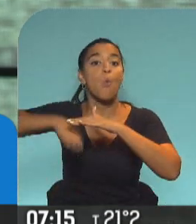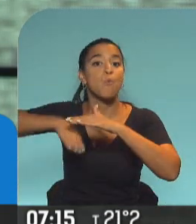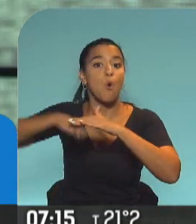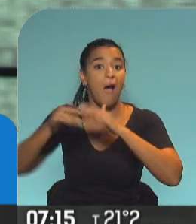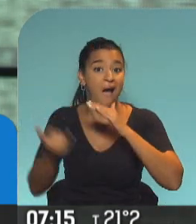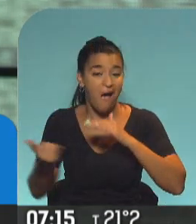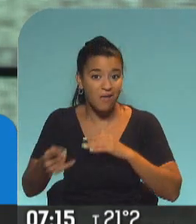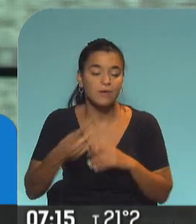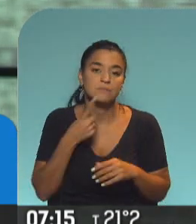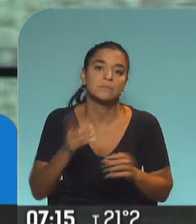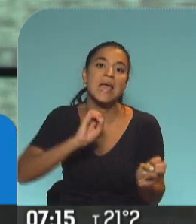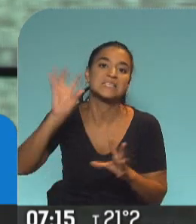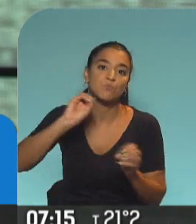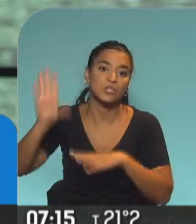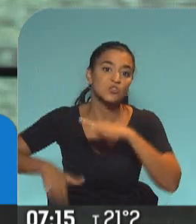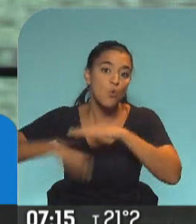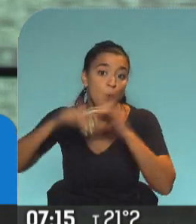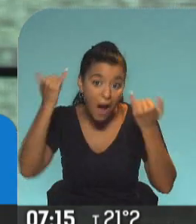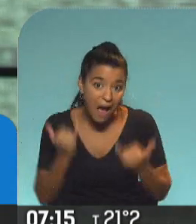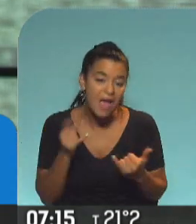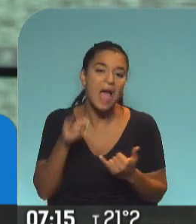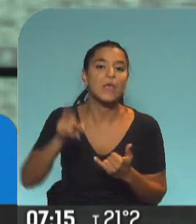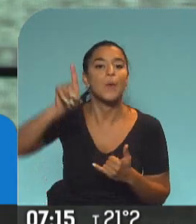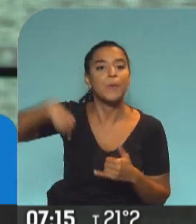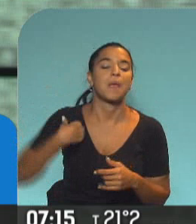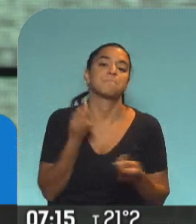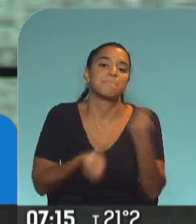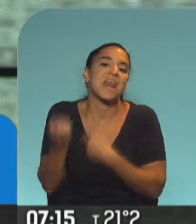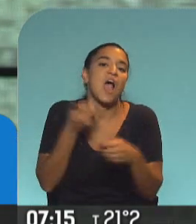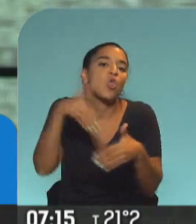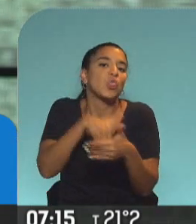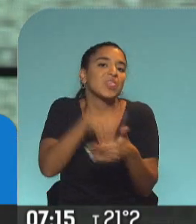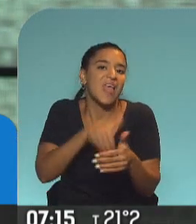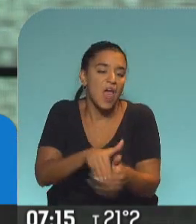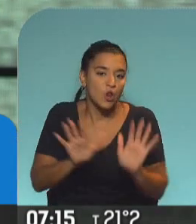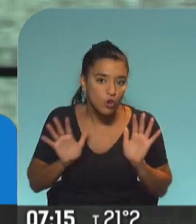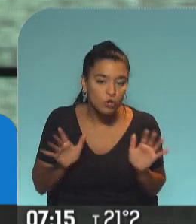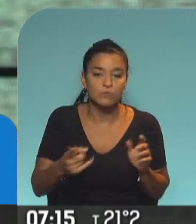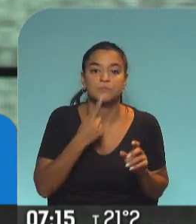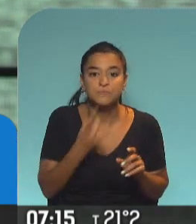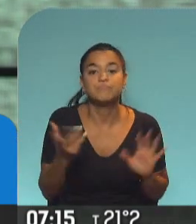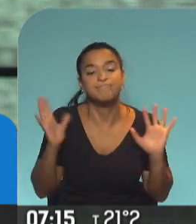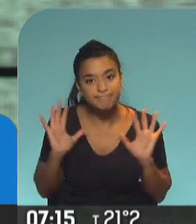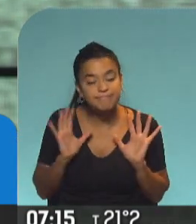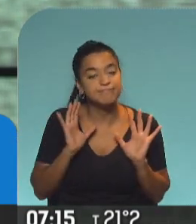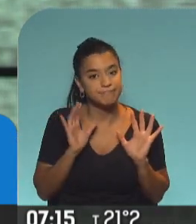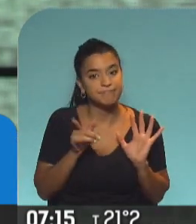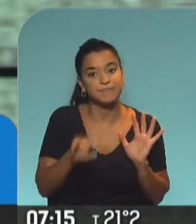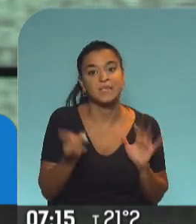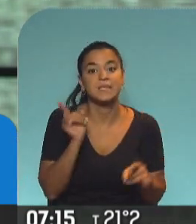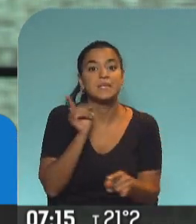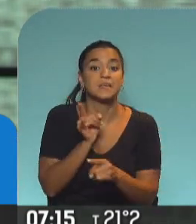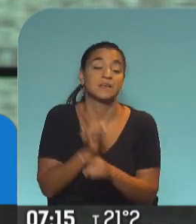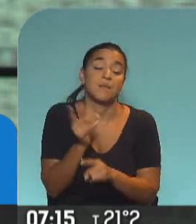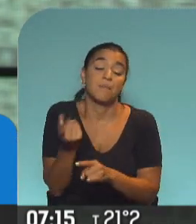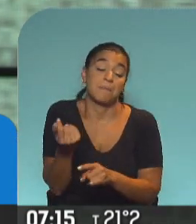ponerle cupos a las exportaciones para que haya más en el mercado interno y que si no, ante la escasez, obviamente siempre suben